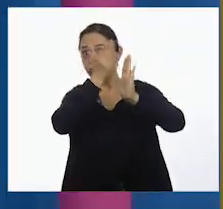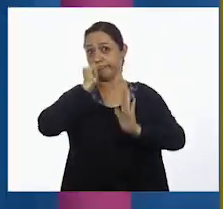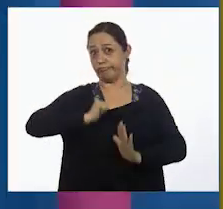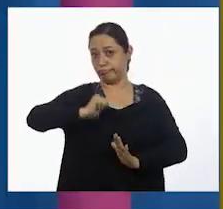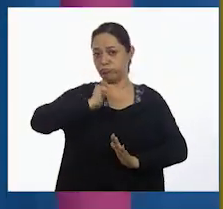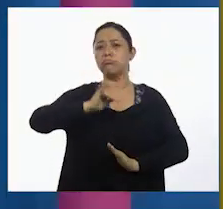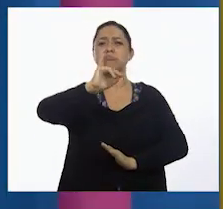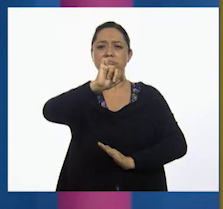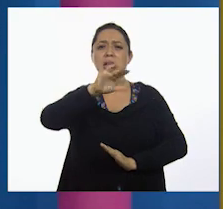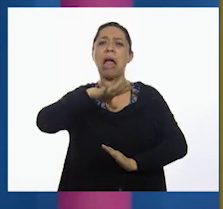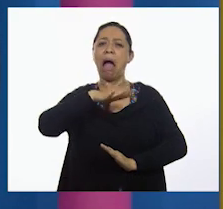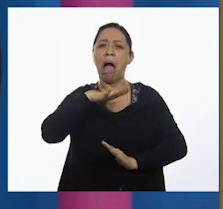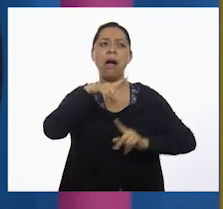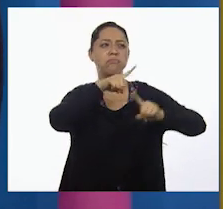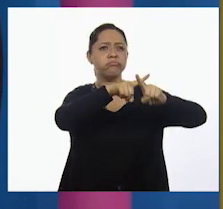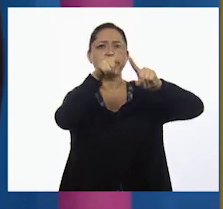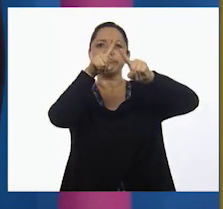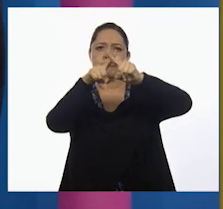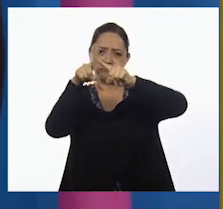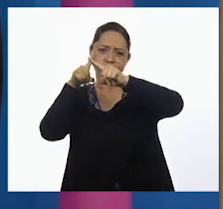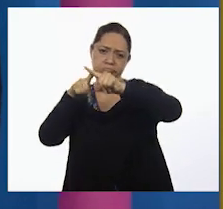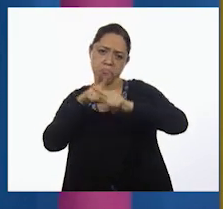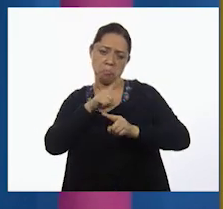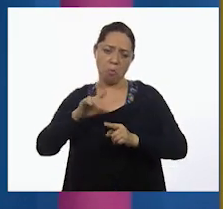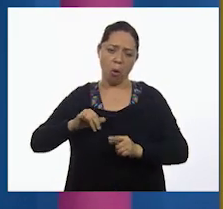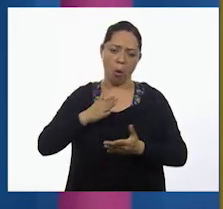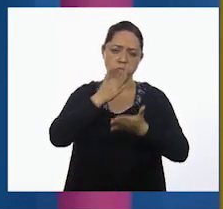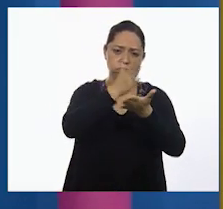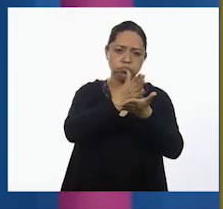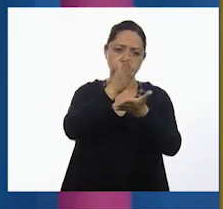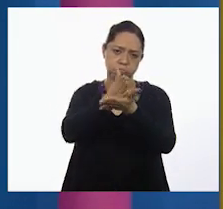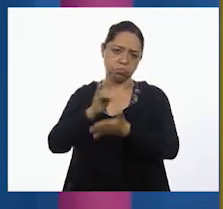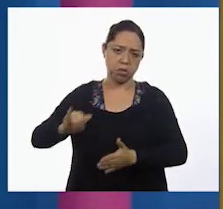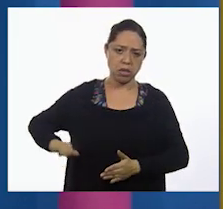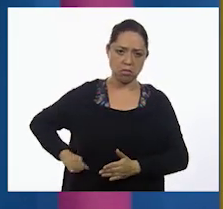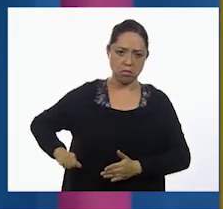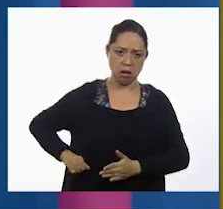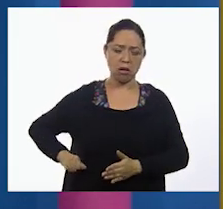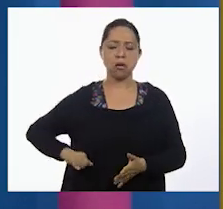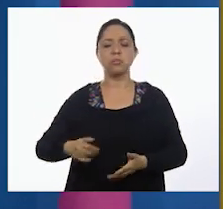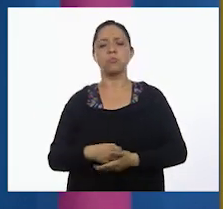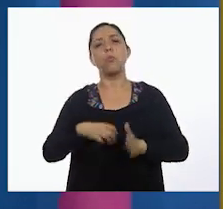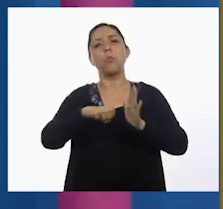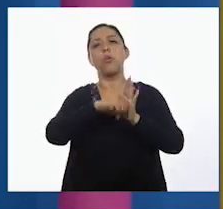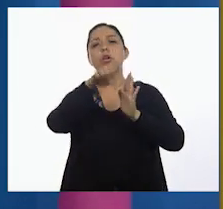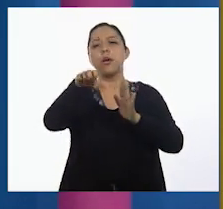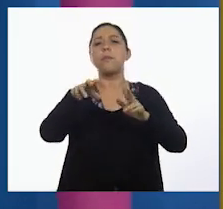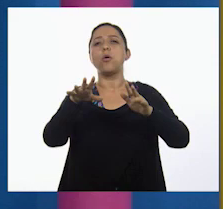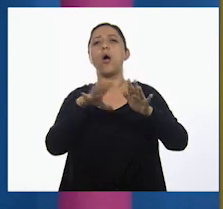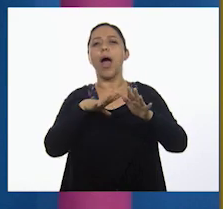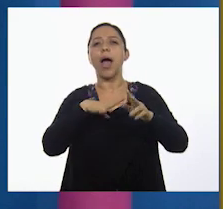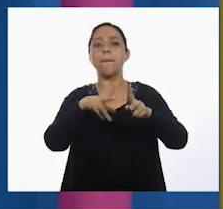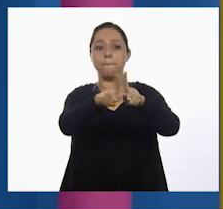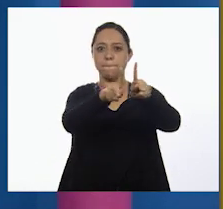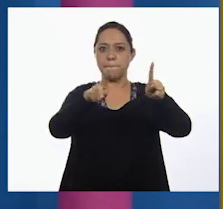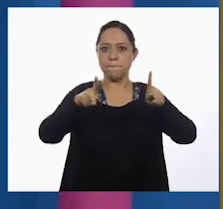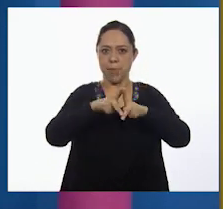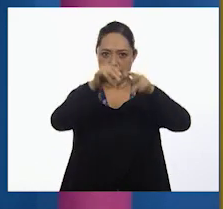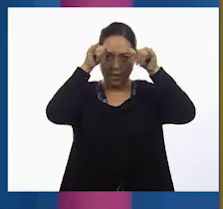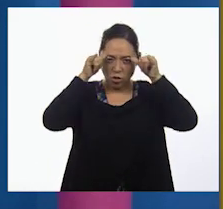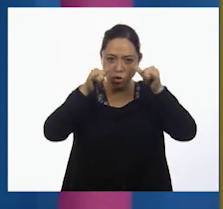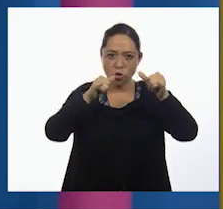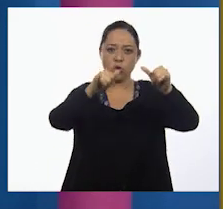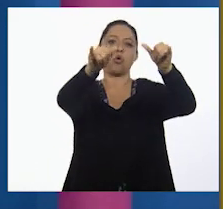tiene varios sitios de interés, los cuales pues podría retomar. Por ejemplo, tiene una plaza de toros que cada vez ya está